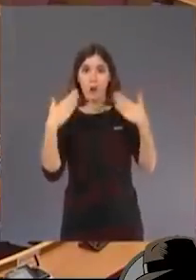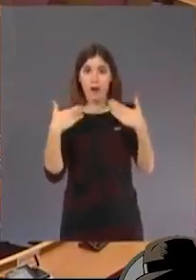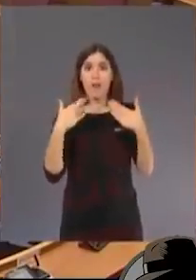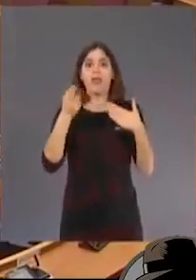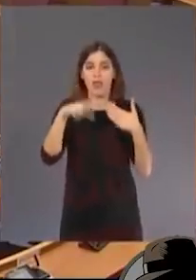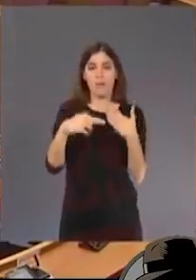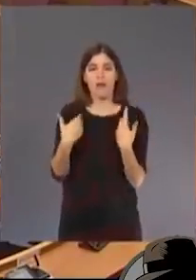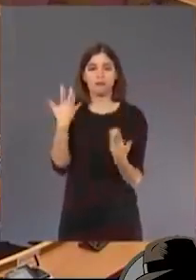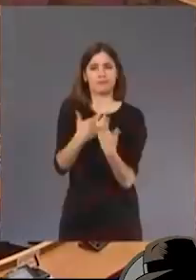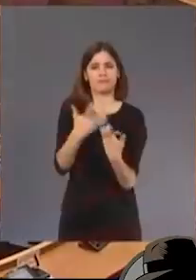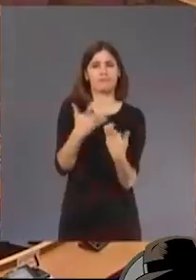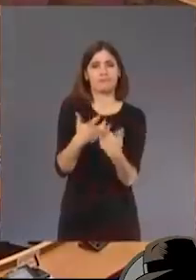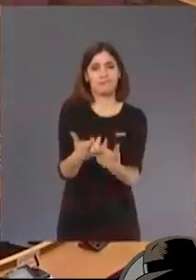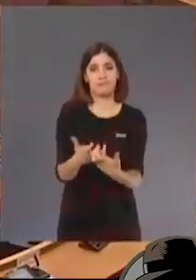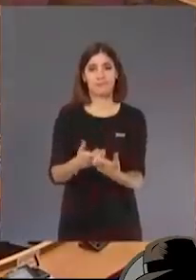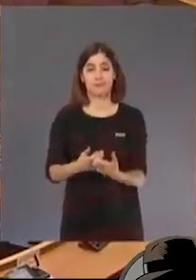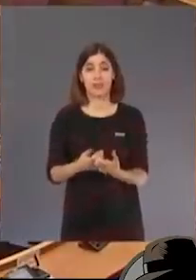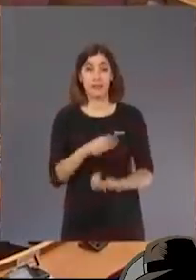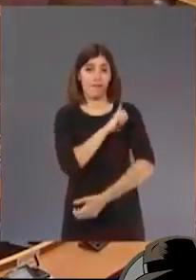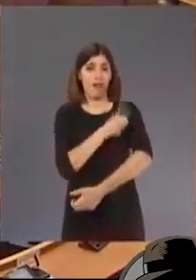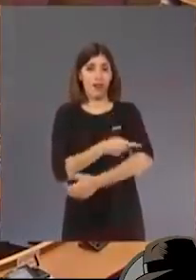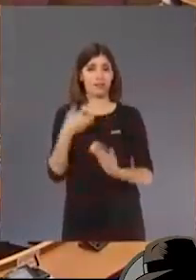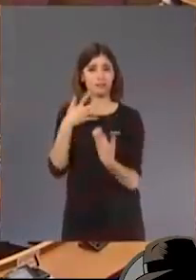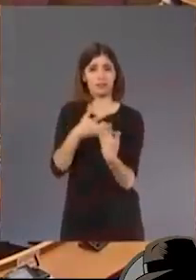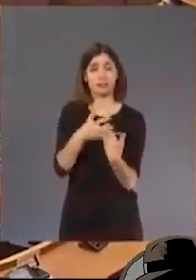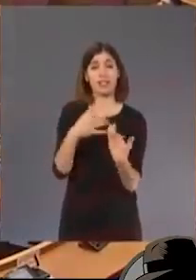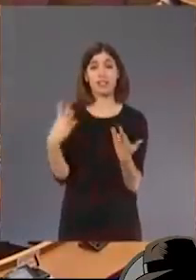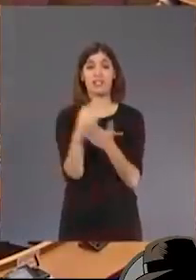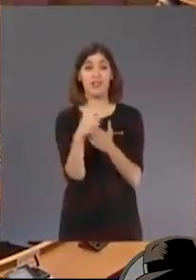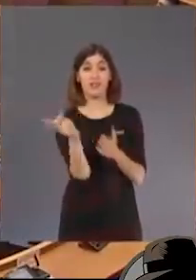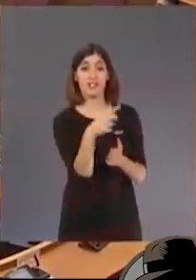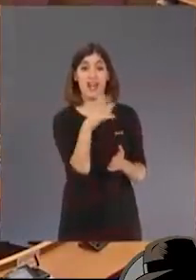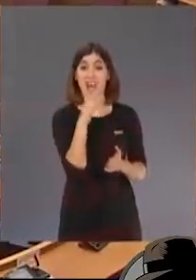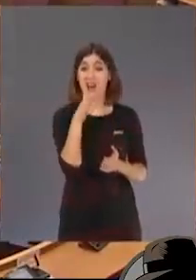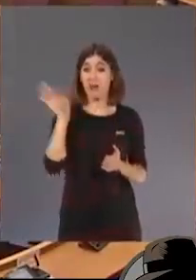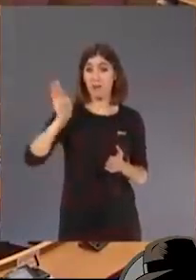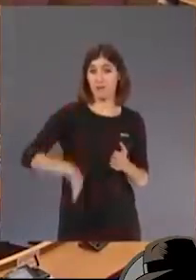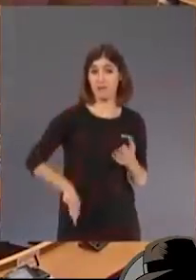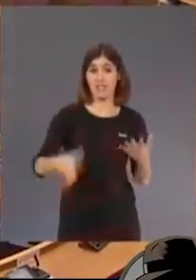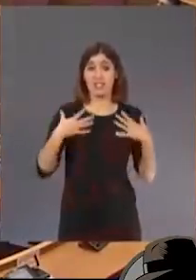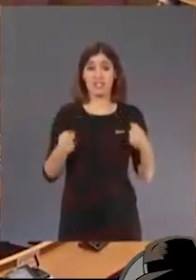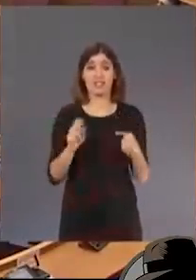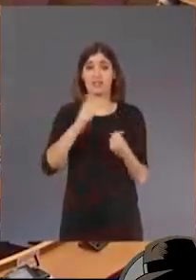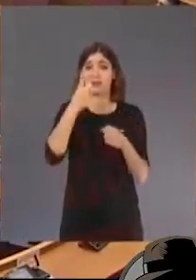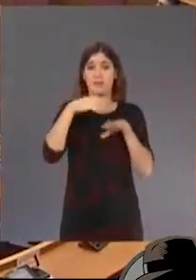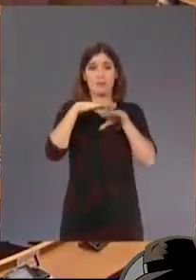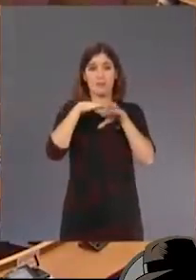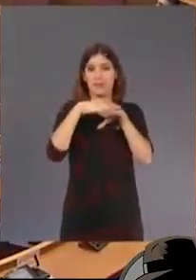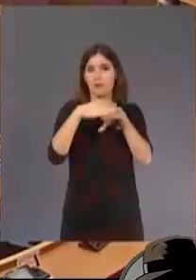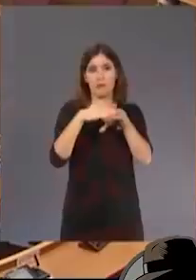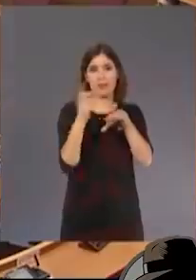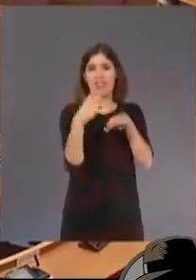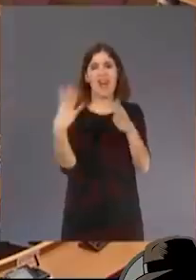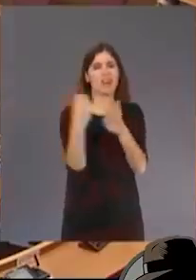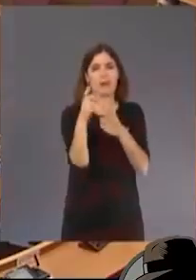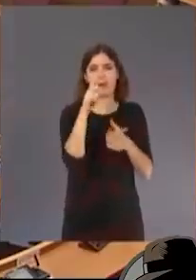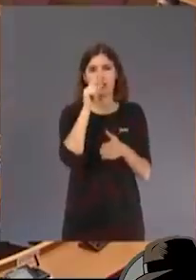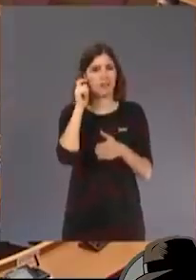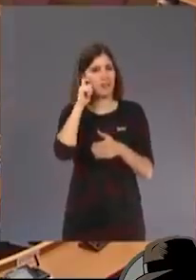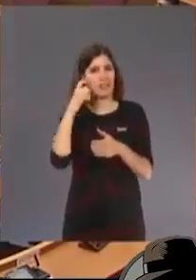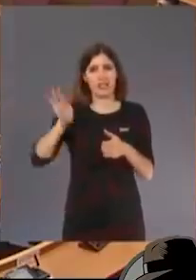Su asesora, su, perdona, su consejera, su máxima responsable en sanidad a nivel autonómico, la señora Ana Barceló, la que relevó a